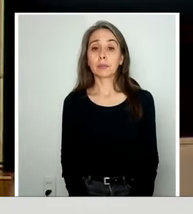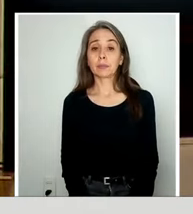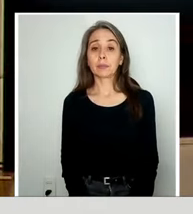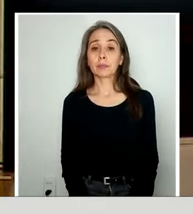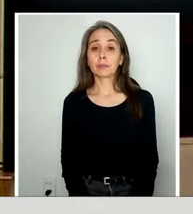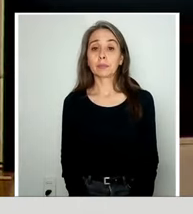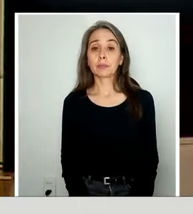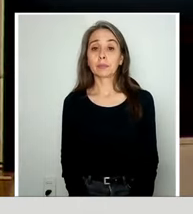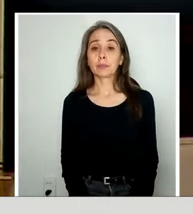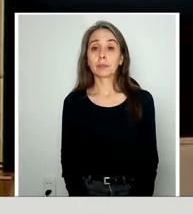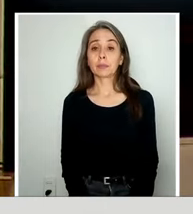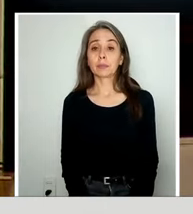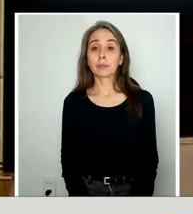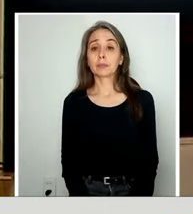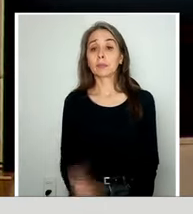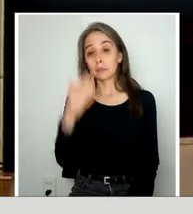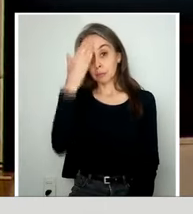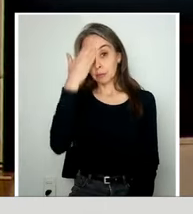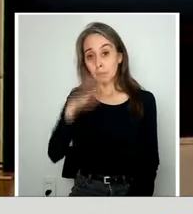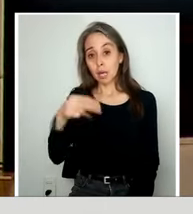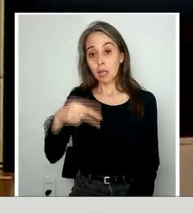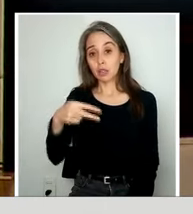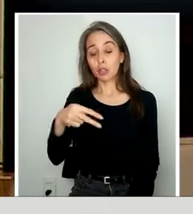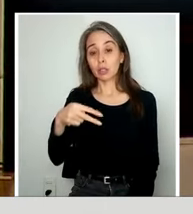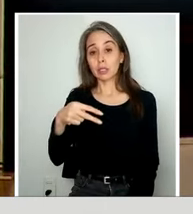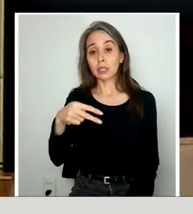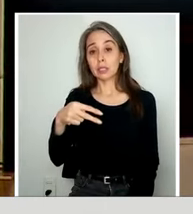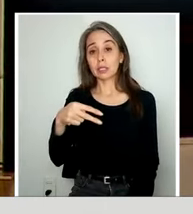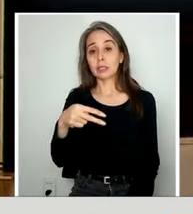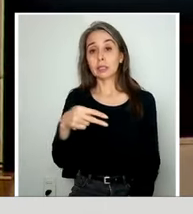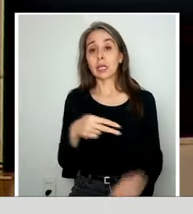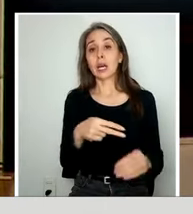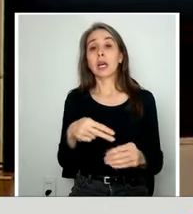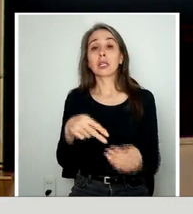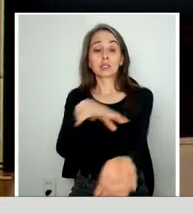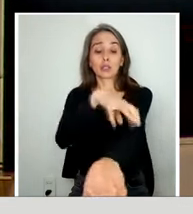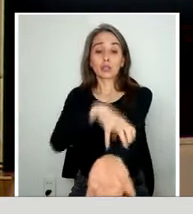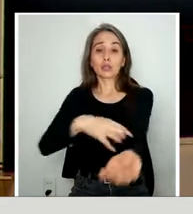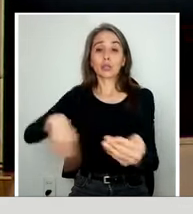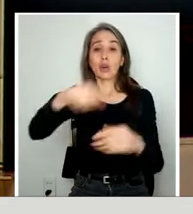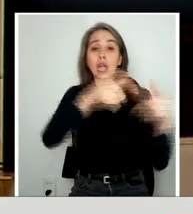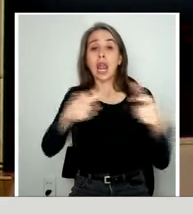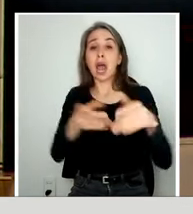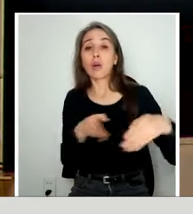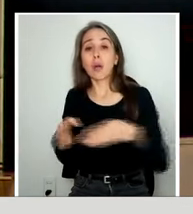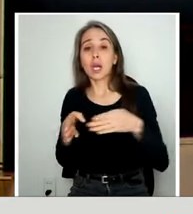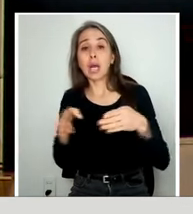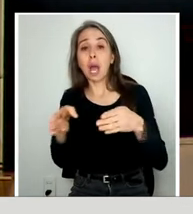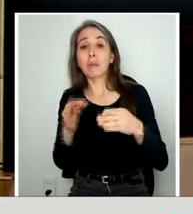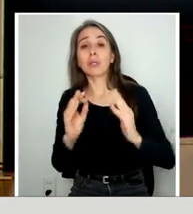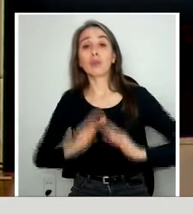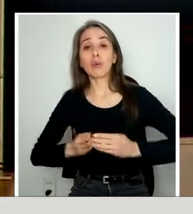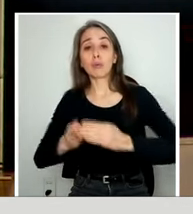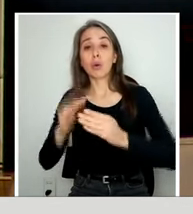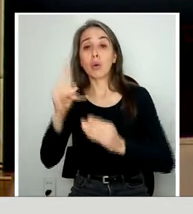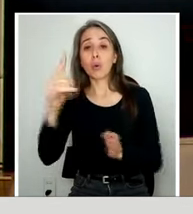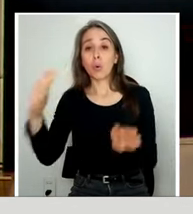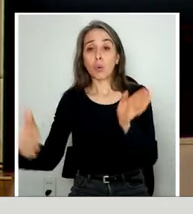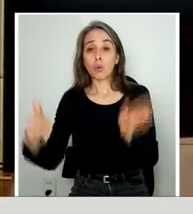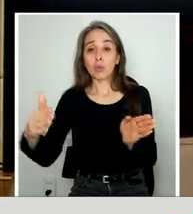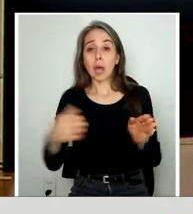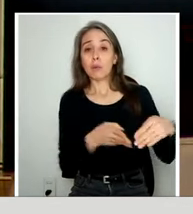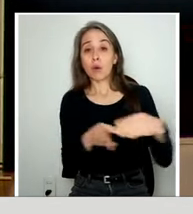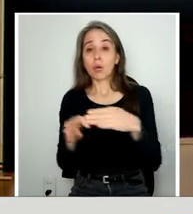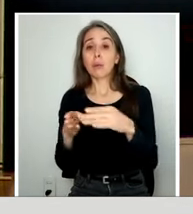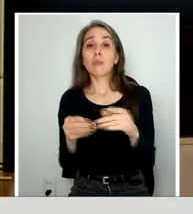malas noticias para la conectividad de la región de los lagos presidente hay un tramo que es el de cochamó pueblo